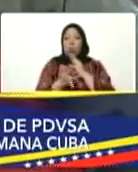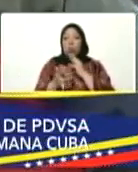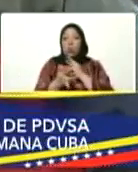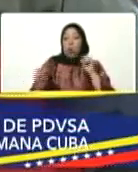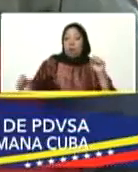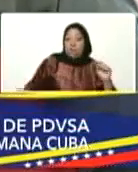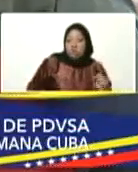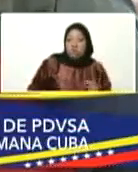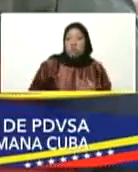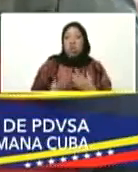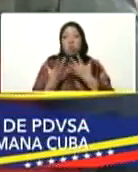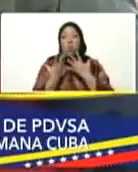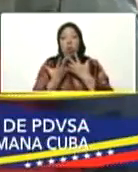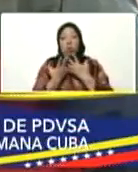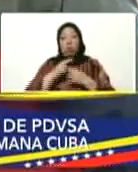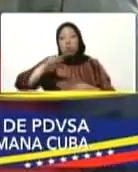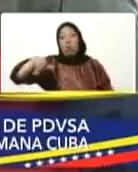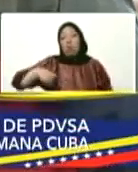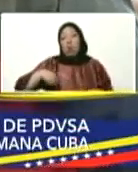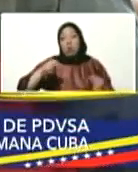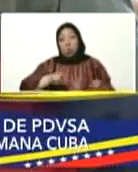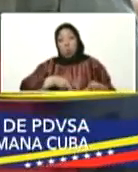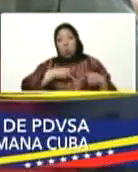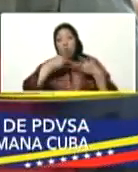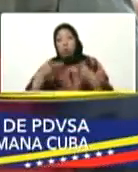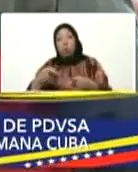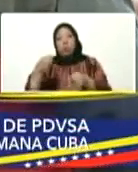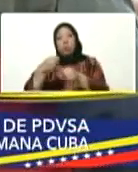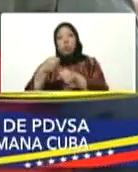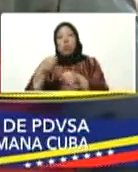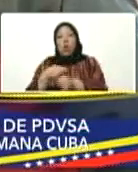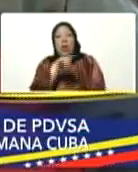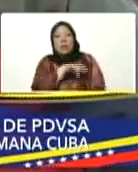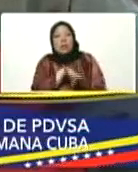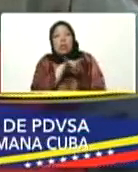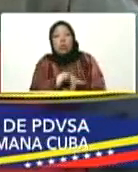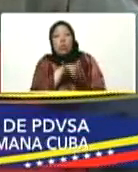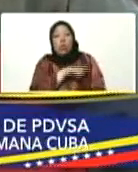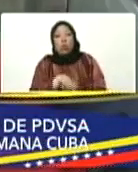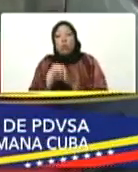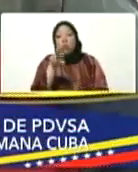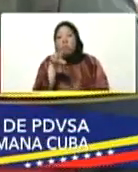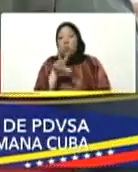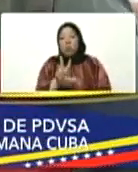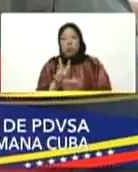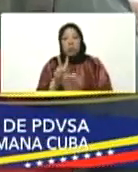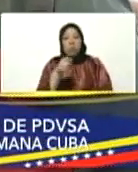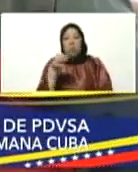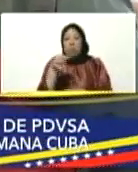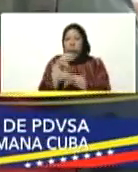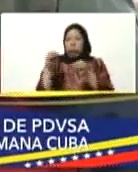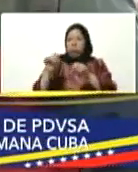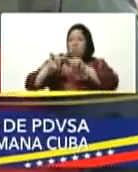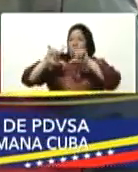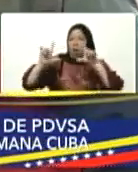espiritual, además de nuestra vocación, el equipo sintió tres estímulos extraordinarios